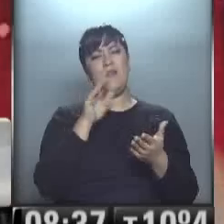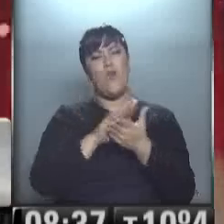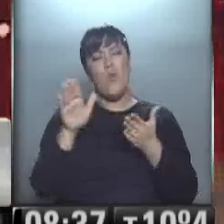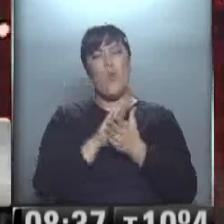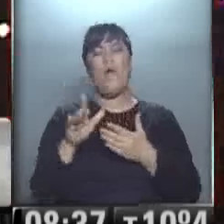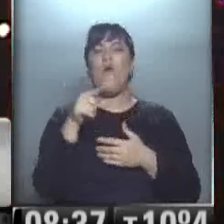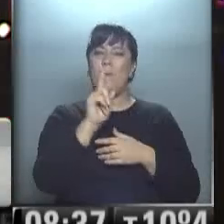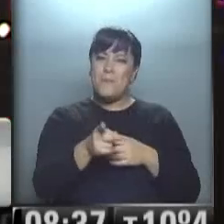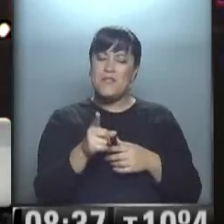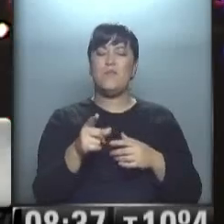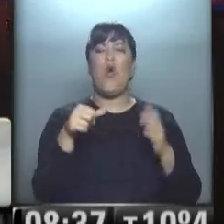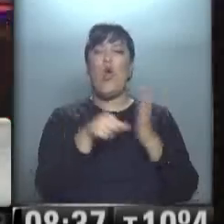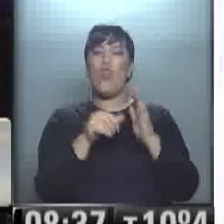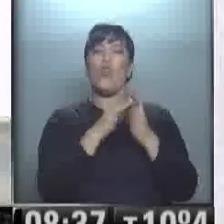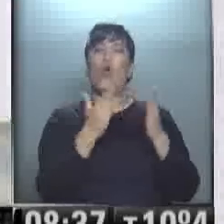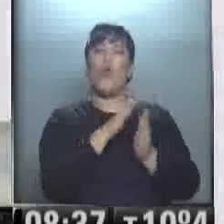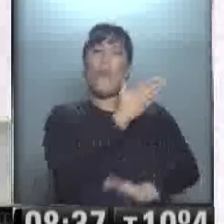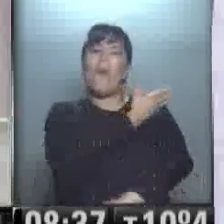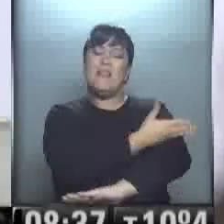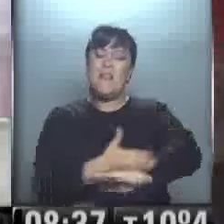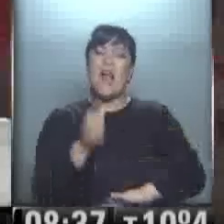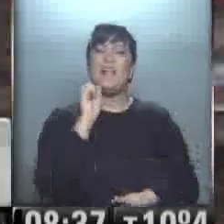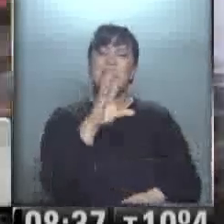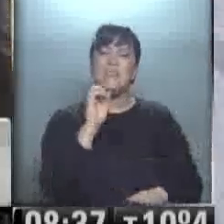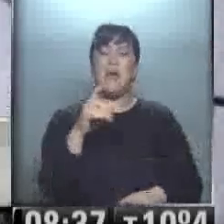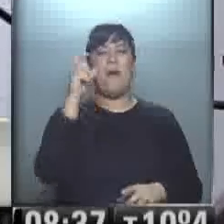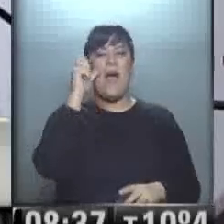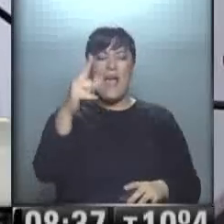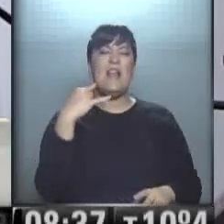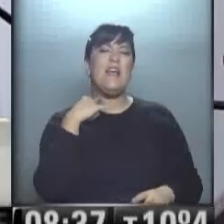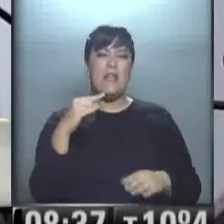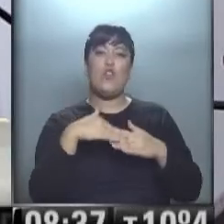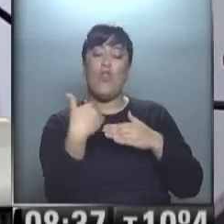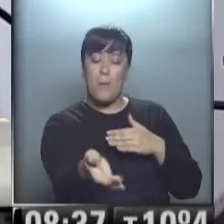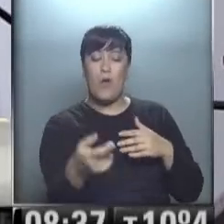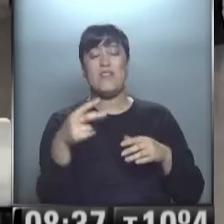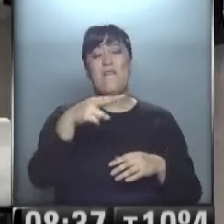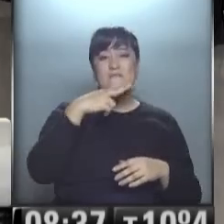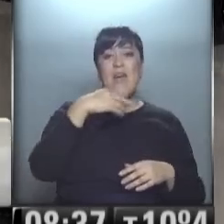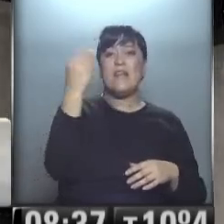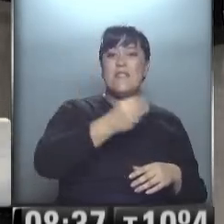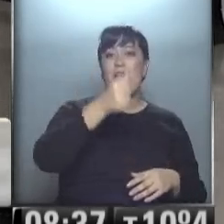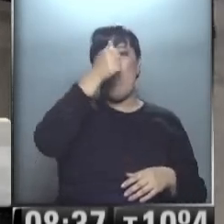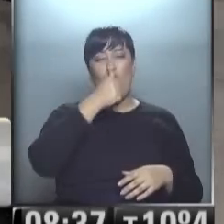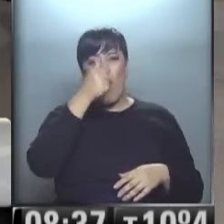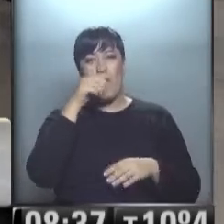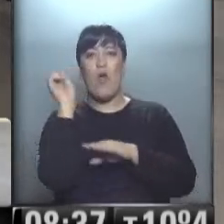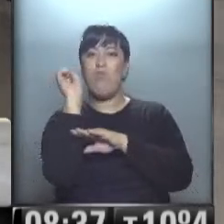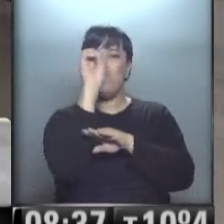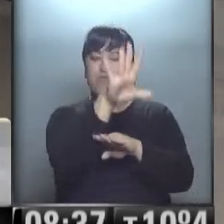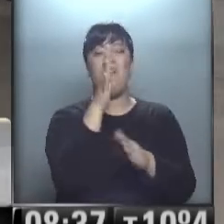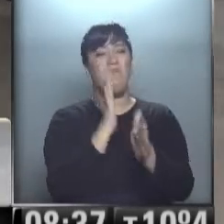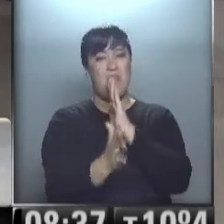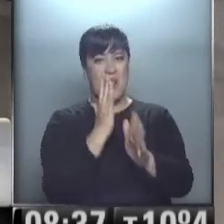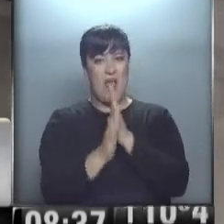durante la muestra el documental El Grito Después, que va a ser proyectado los viernes, sábados y domingos con entrada libre y